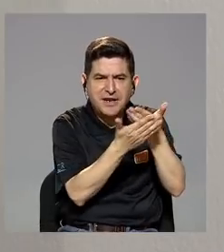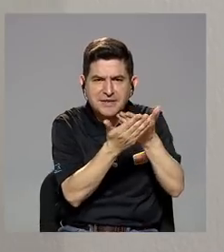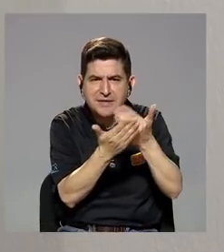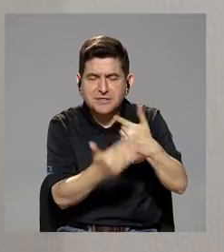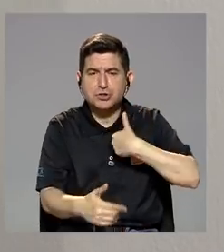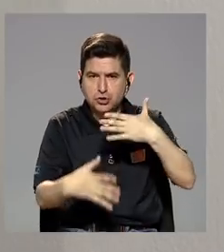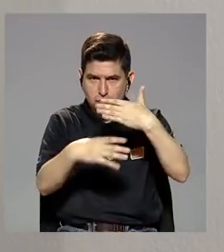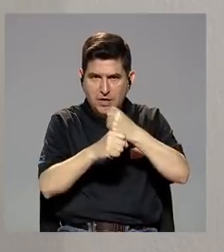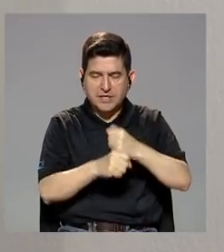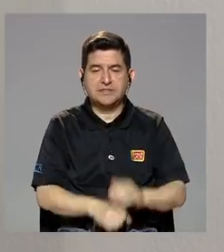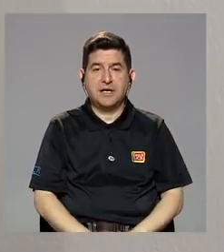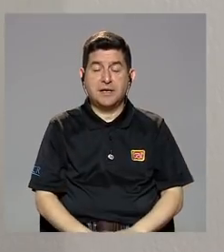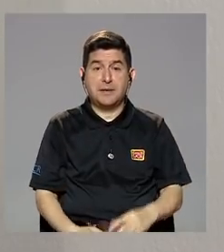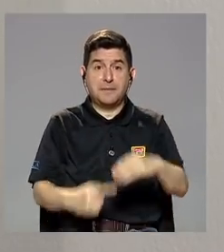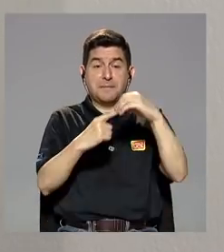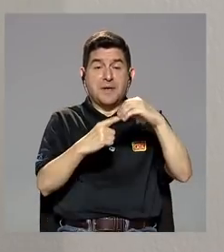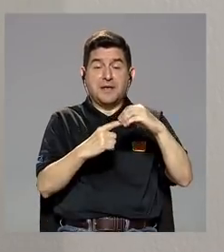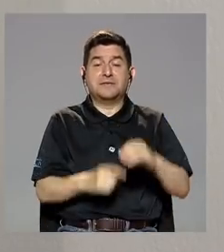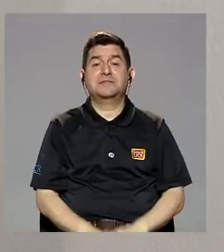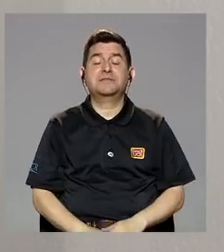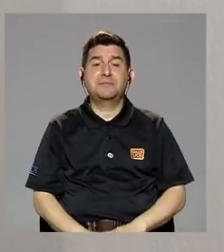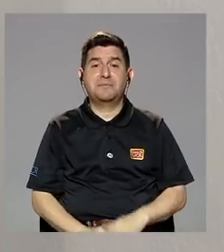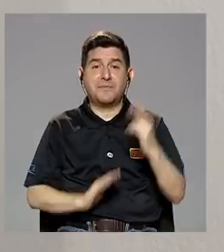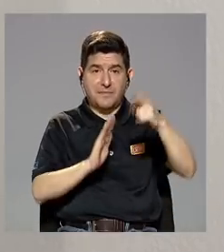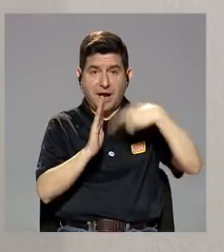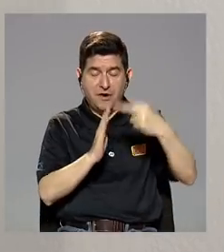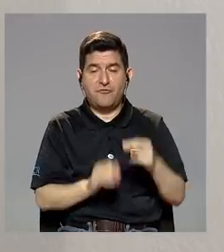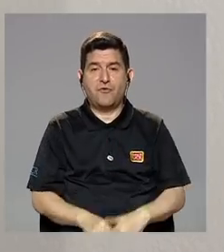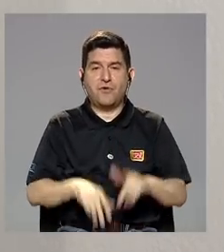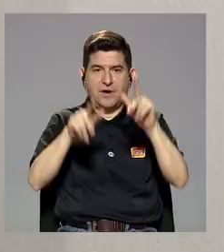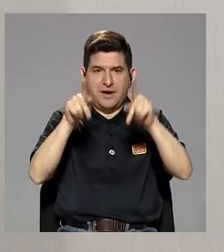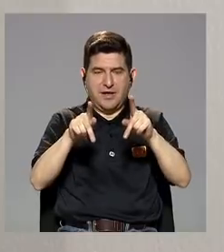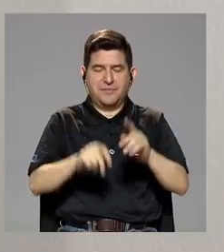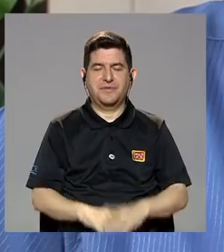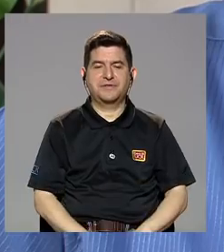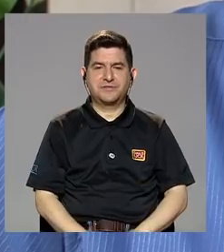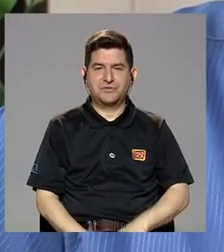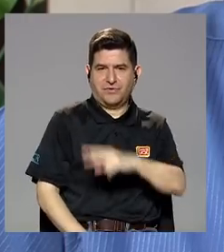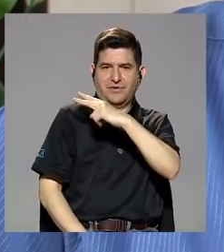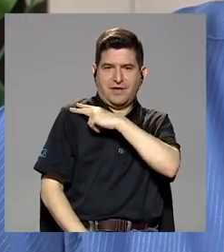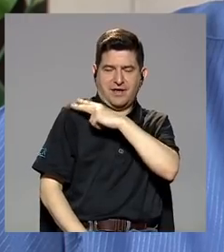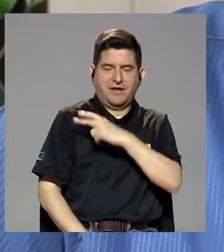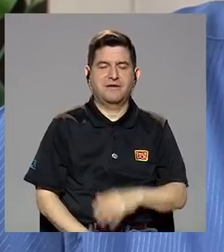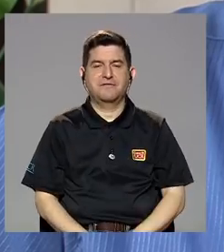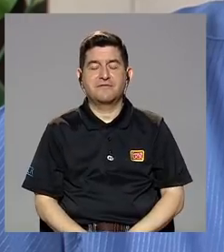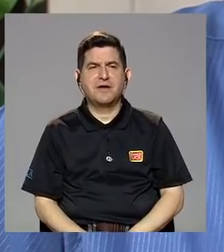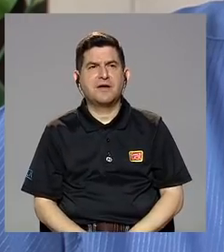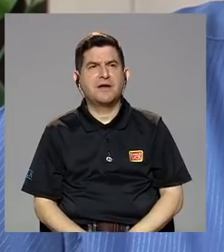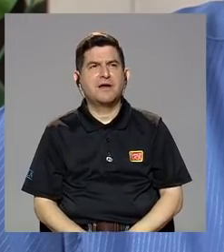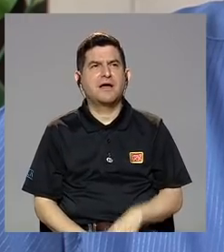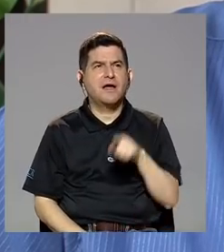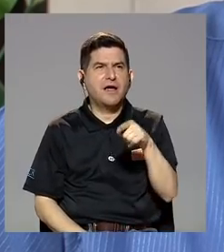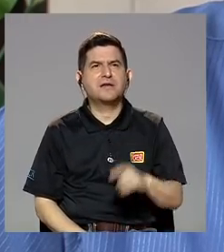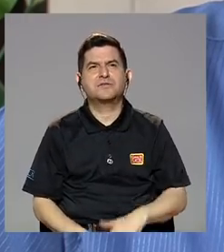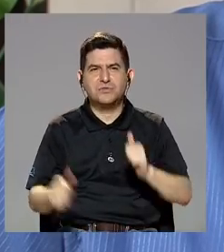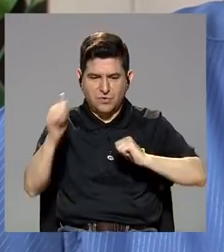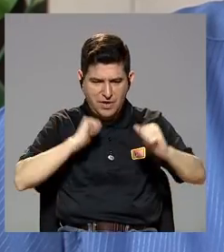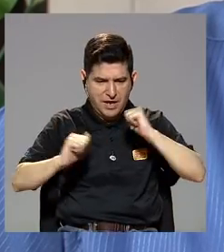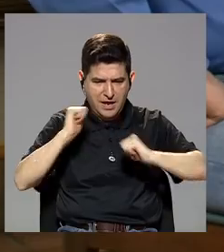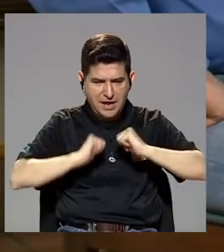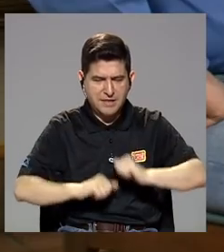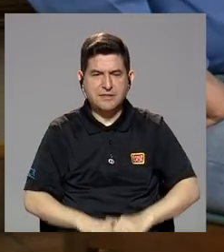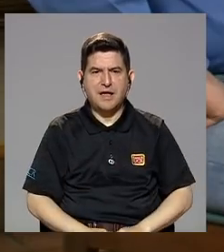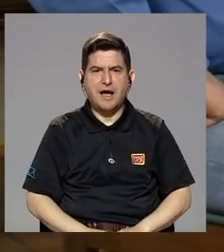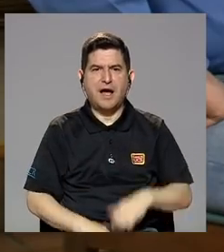hice me dio el protagonista que es el comendador no decir fuenteovejuna quien la estrenamos en el teatro municipal para un